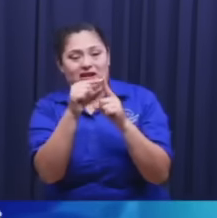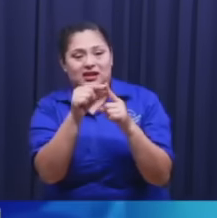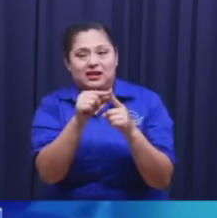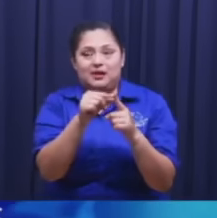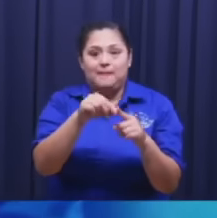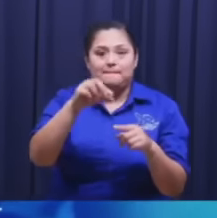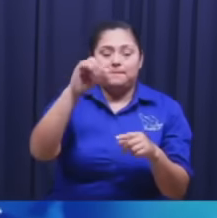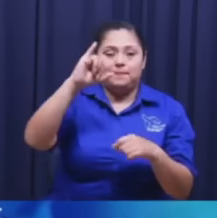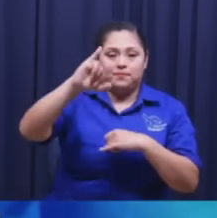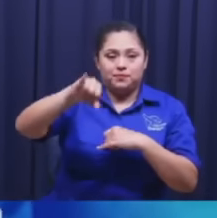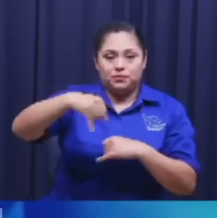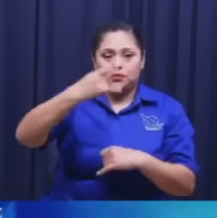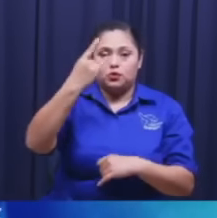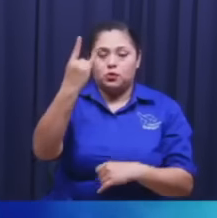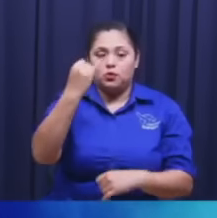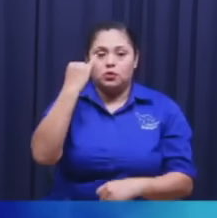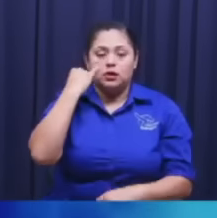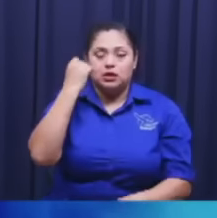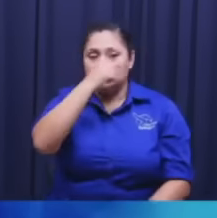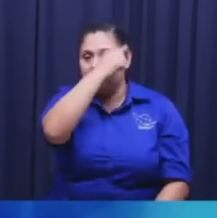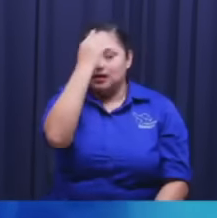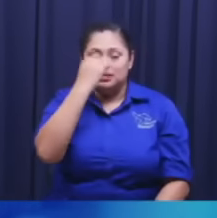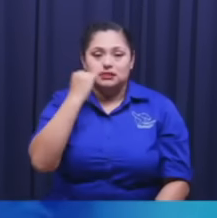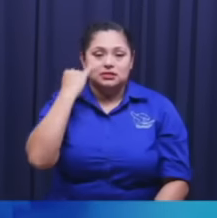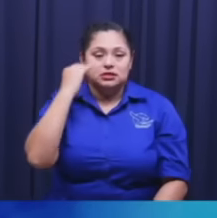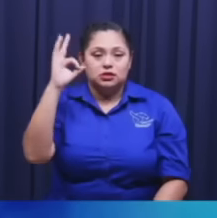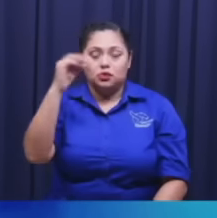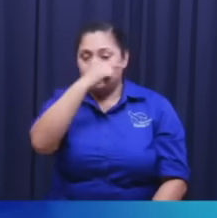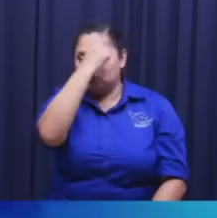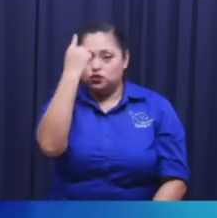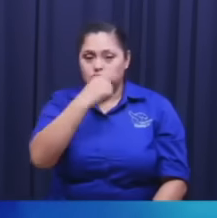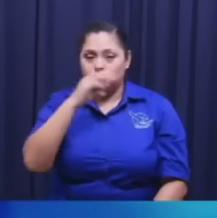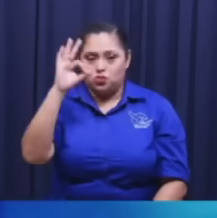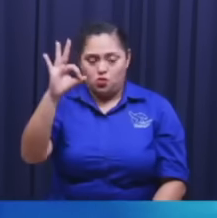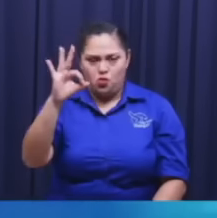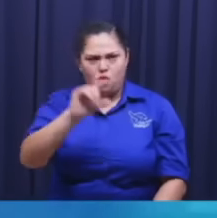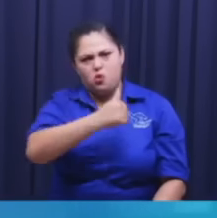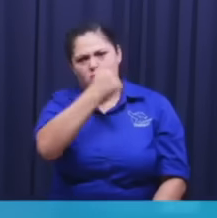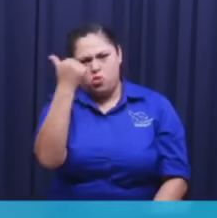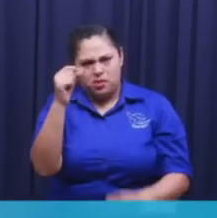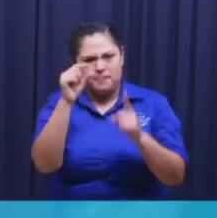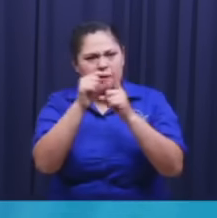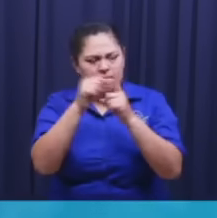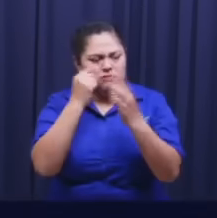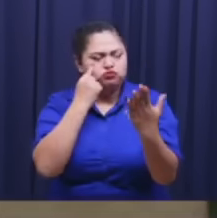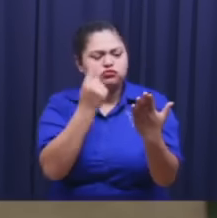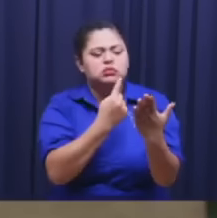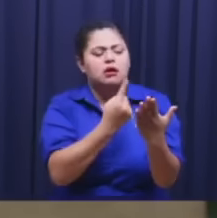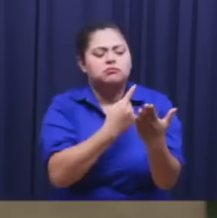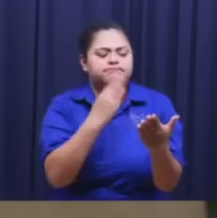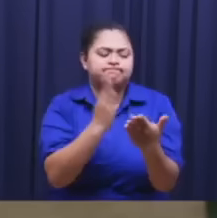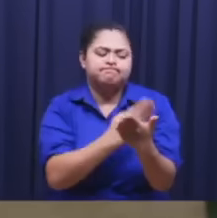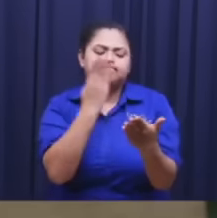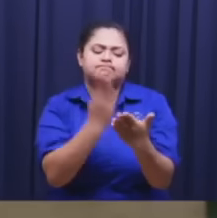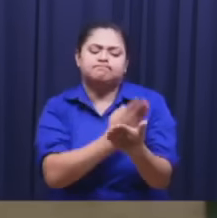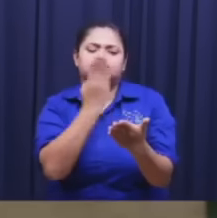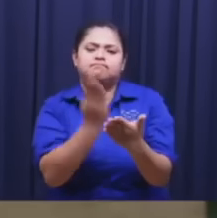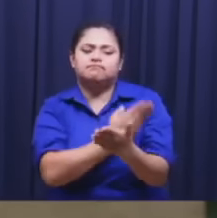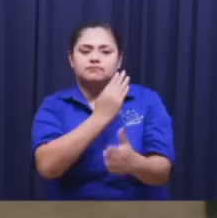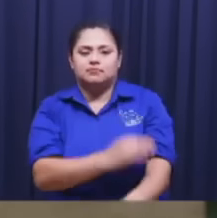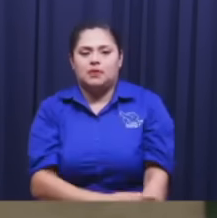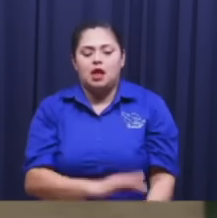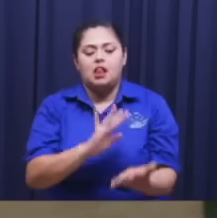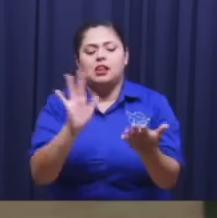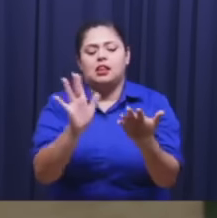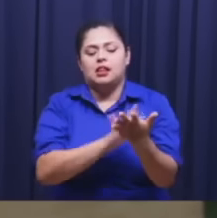Proverbios 14:17. Vamos a ver dónde está, que no te doy. Proverbios, gracias, Padre. ¿Cuánto le